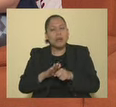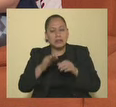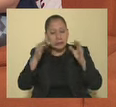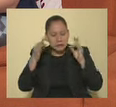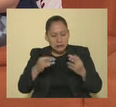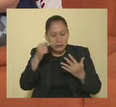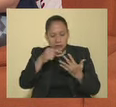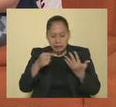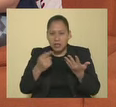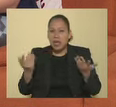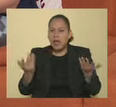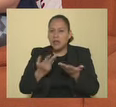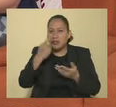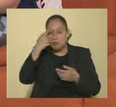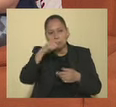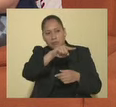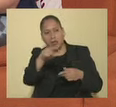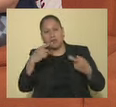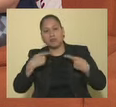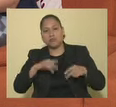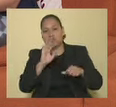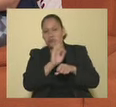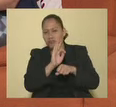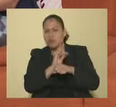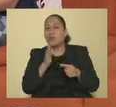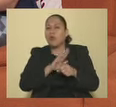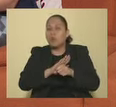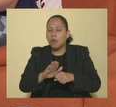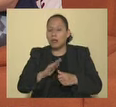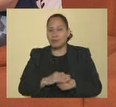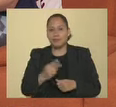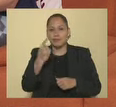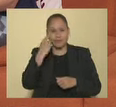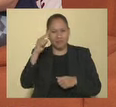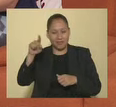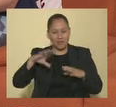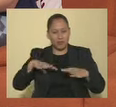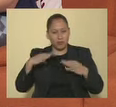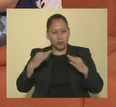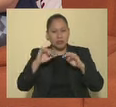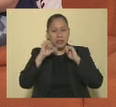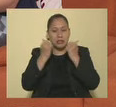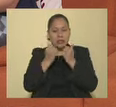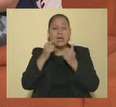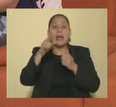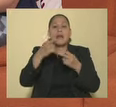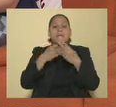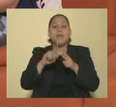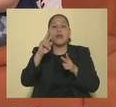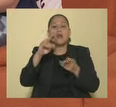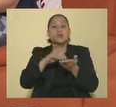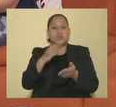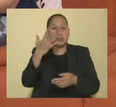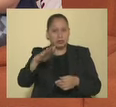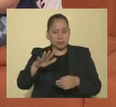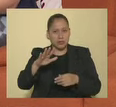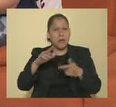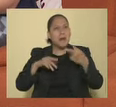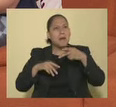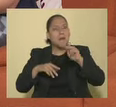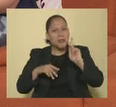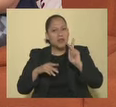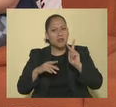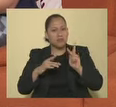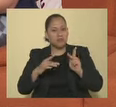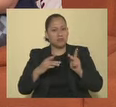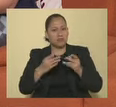concretas que realizan pues en beneficio de estos grupos vulnerables? La fundación inicia en el 2006, sin embargo, se convierte en